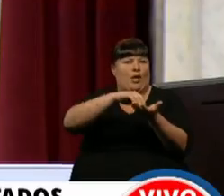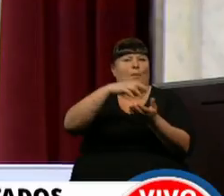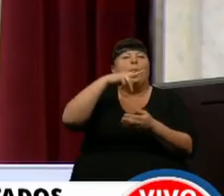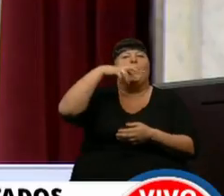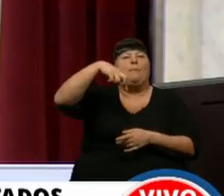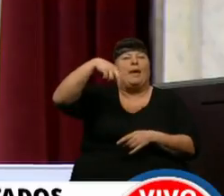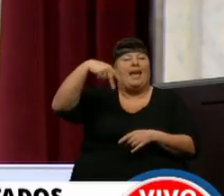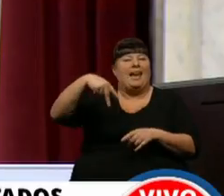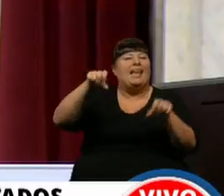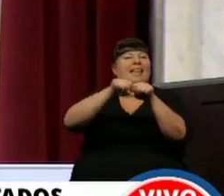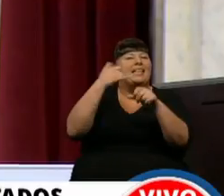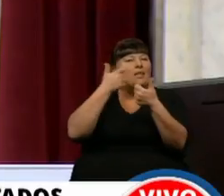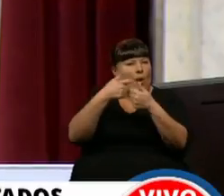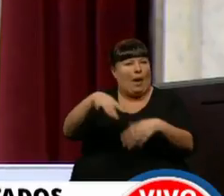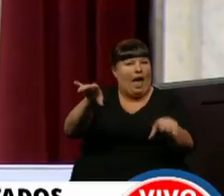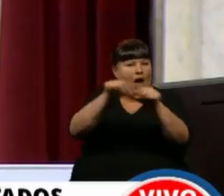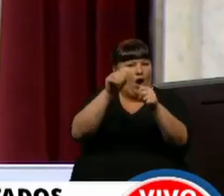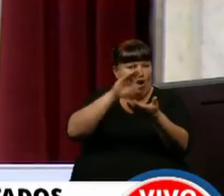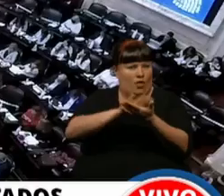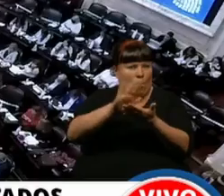vpn en el teléfono a diputado